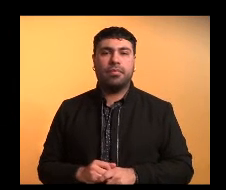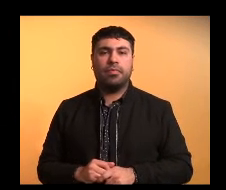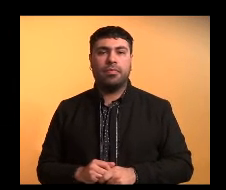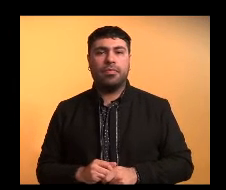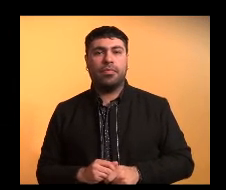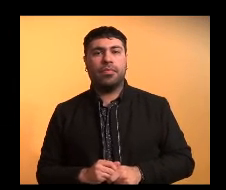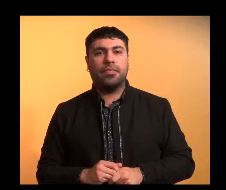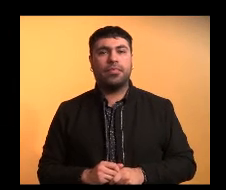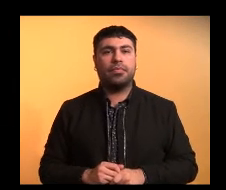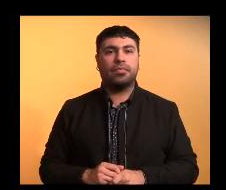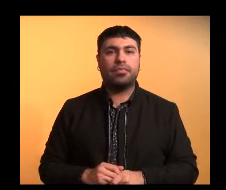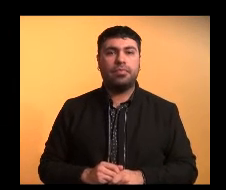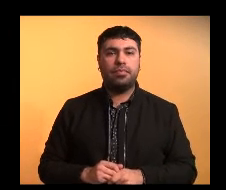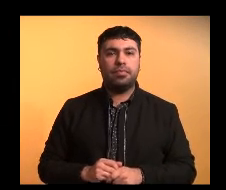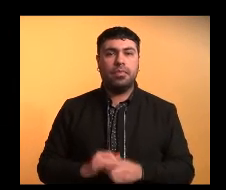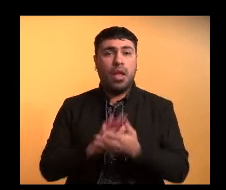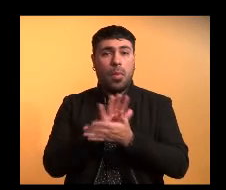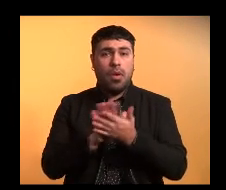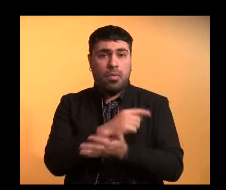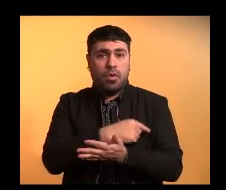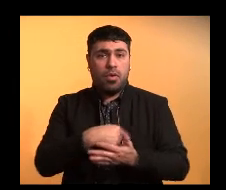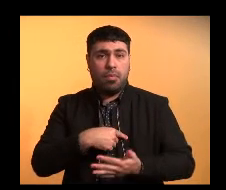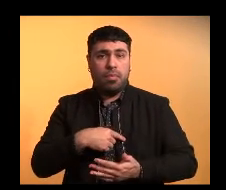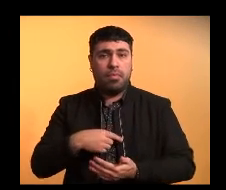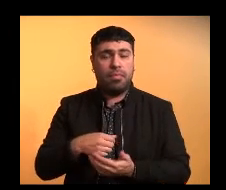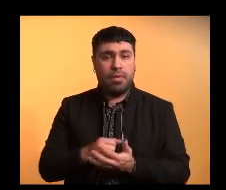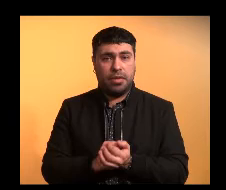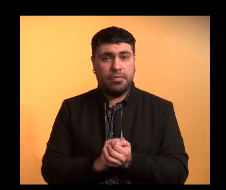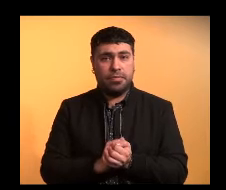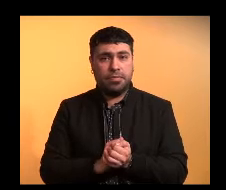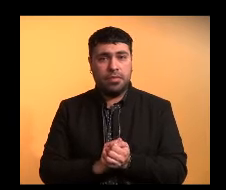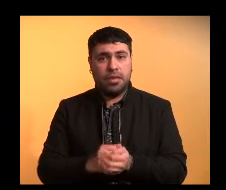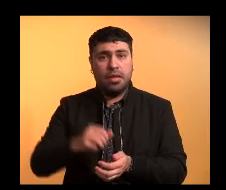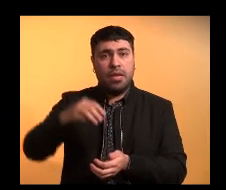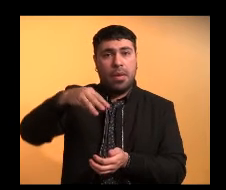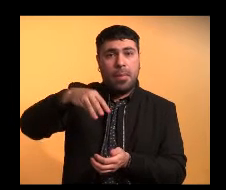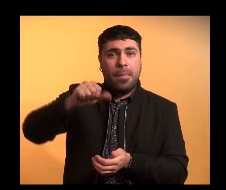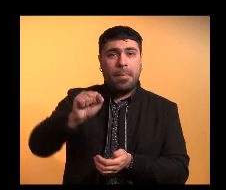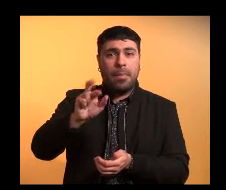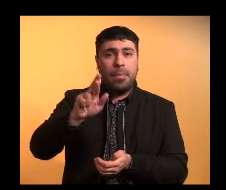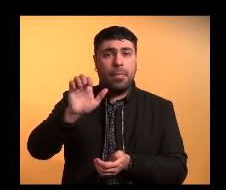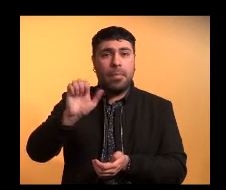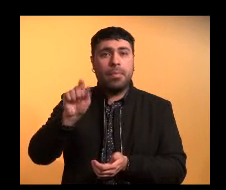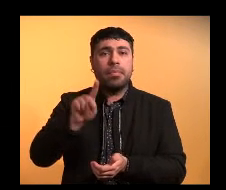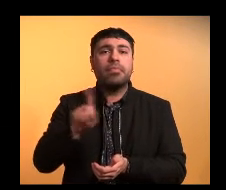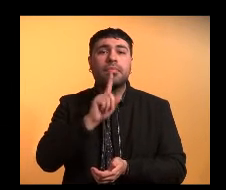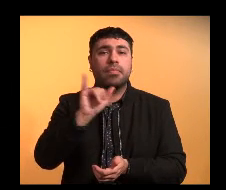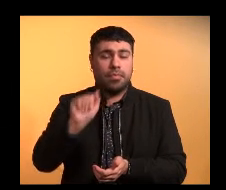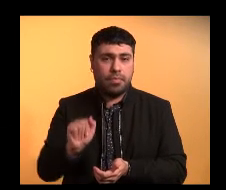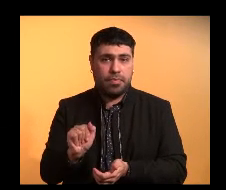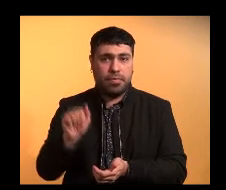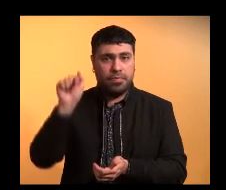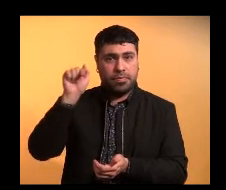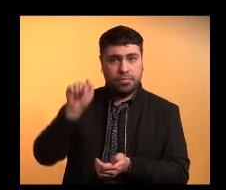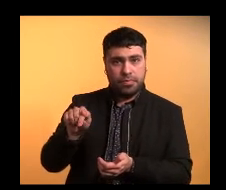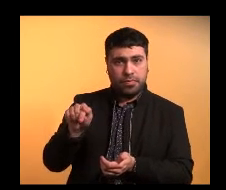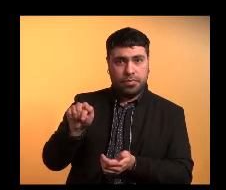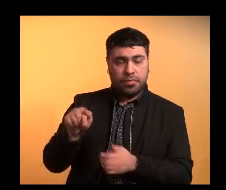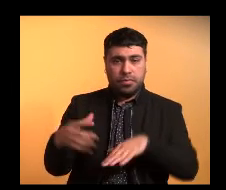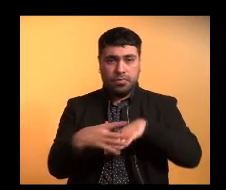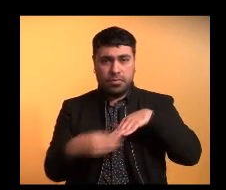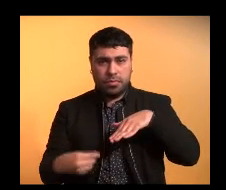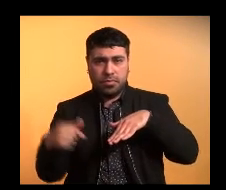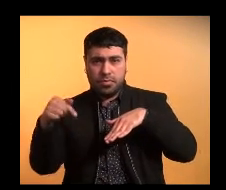especies de algas desmarestiales que son endémicas. Ahí estamos viendo Desmarestes ansep, algas que pueden llegar a medir un par de metros de